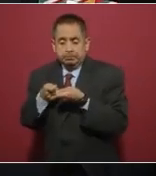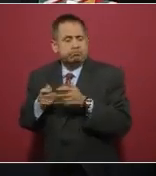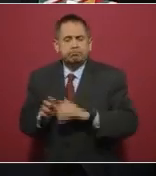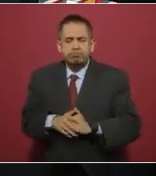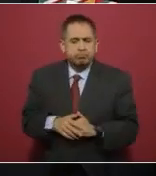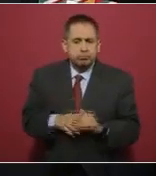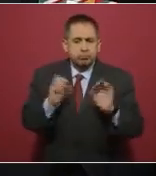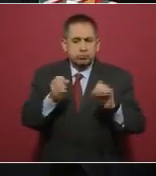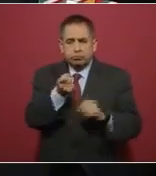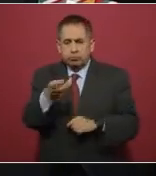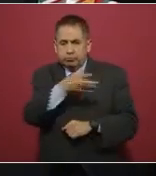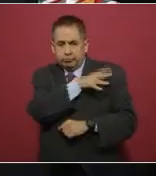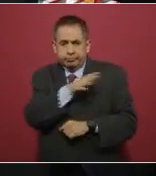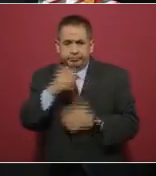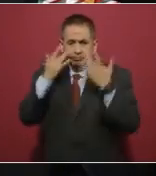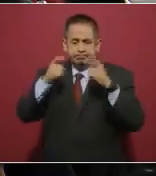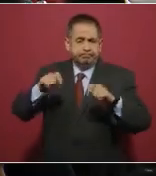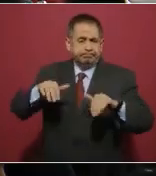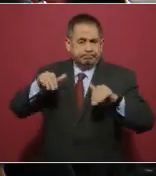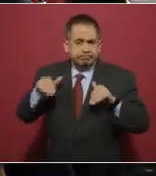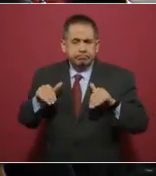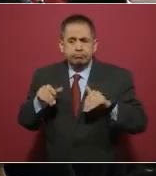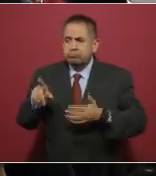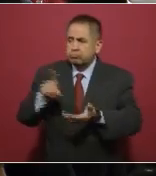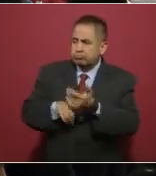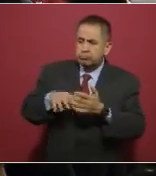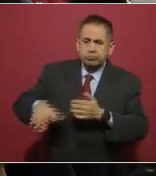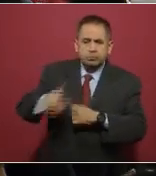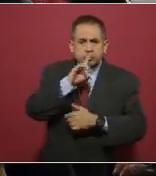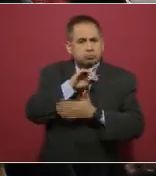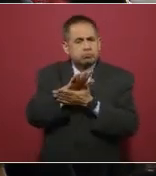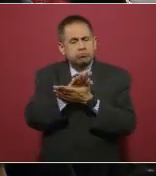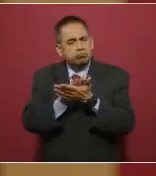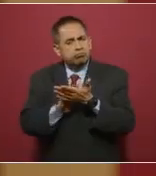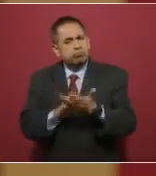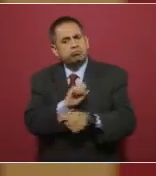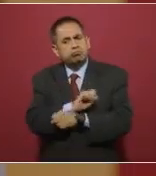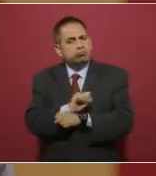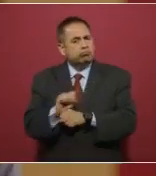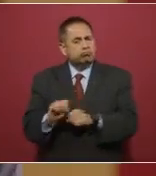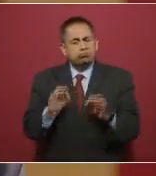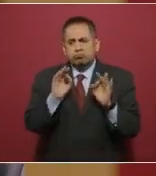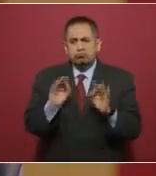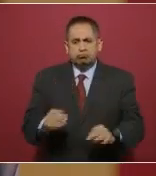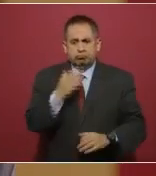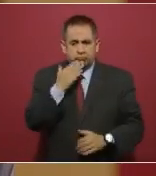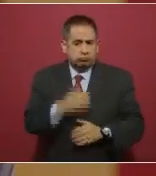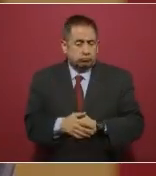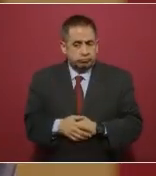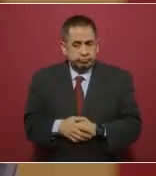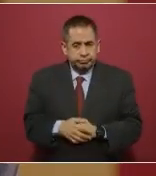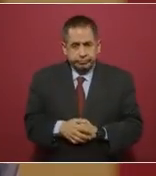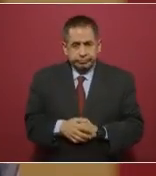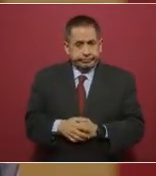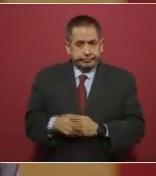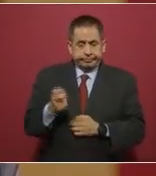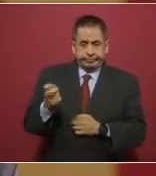retiro viven de manera modesta. Esto es muy